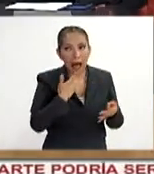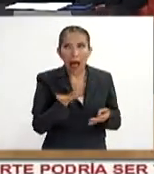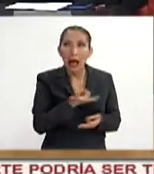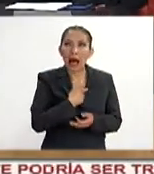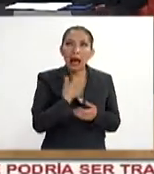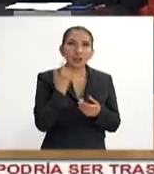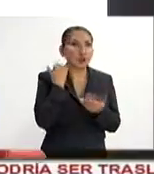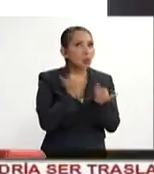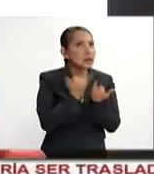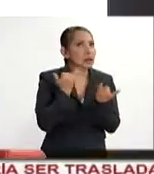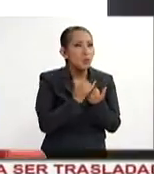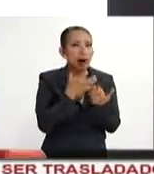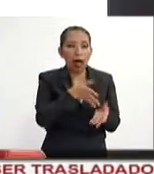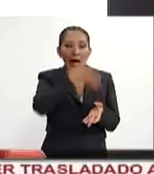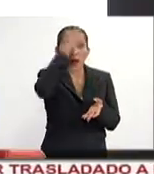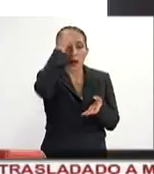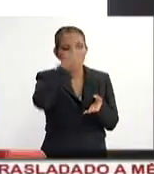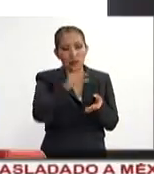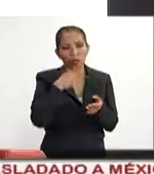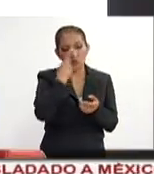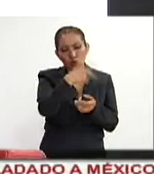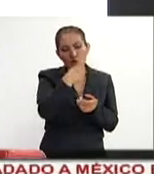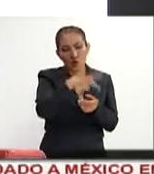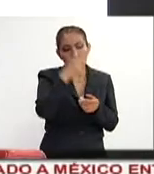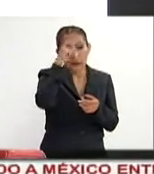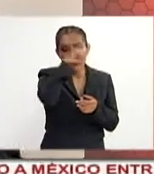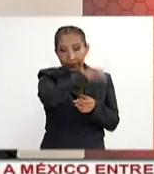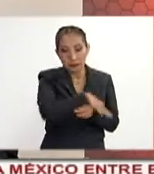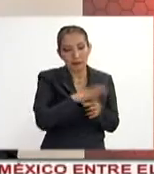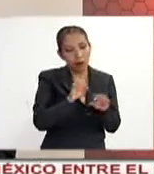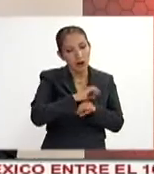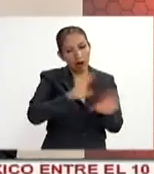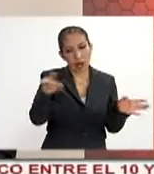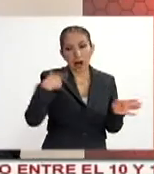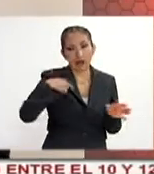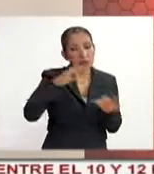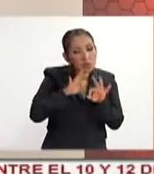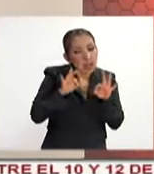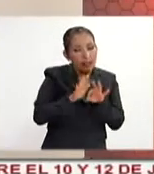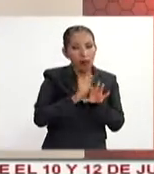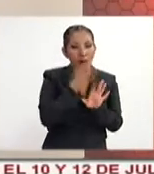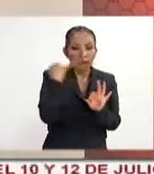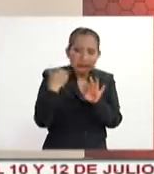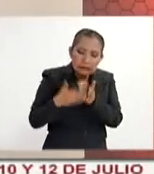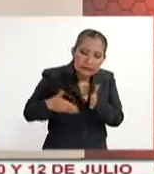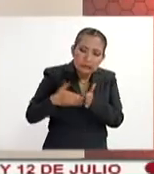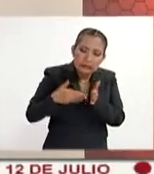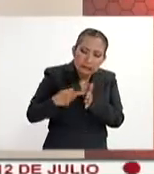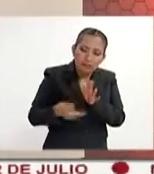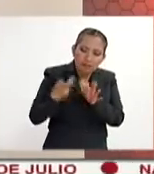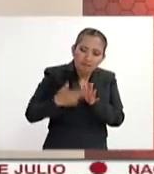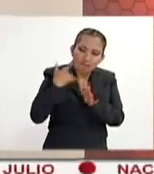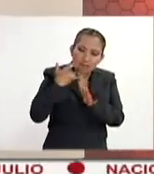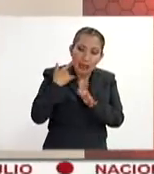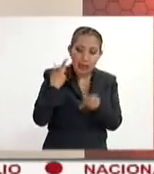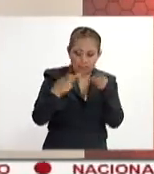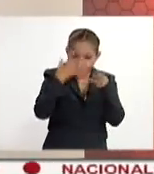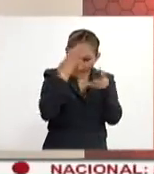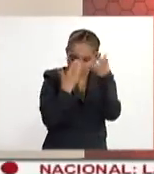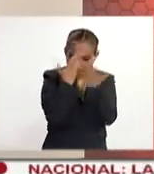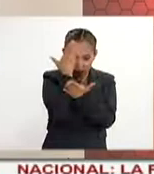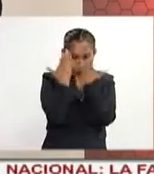caso. Temas complejos, todo esto que estás trabajando tú, pero bueno, por supuesto, yo creo que la clave es la persistencia y también la preparación, los